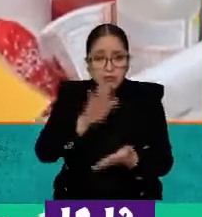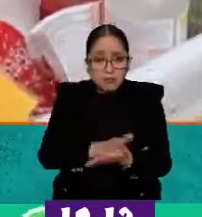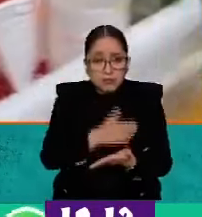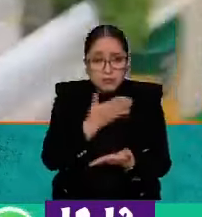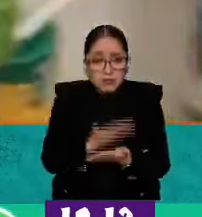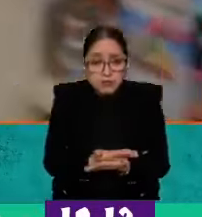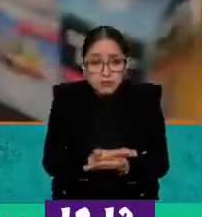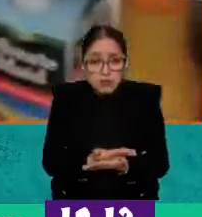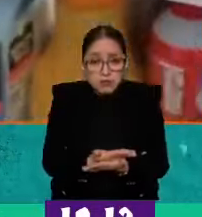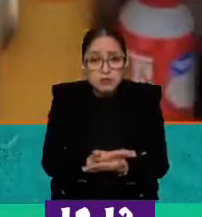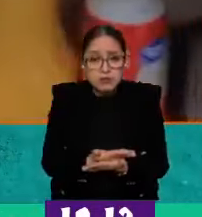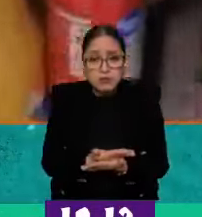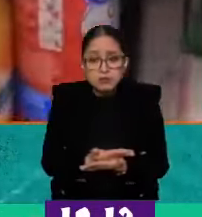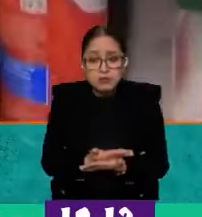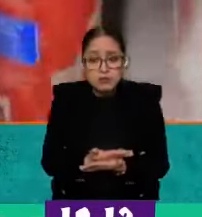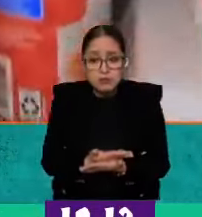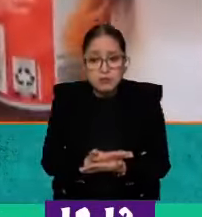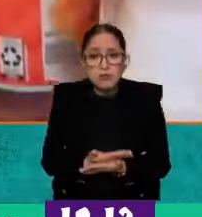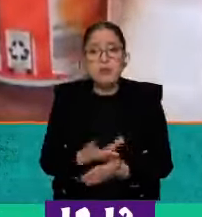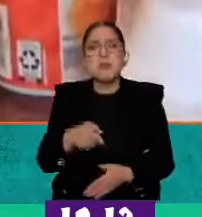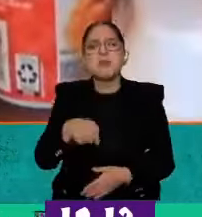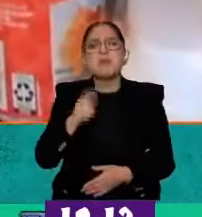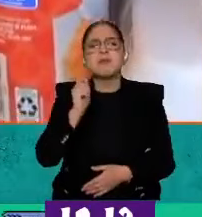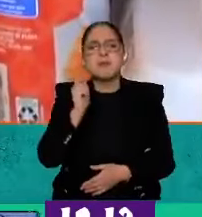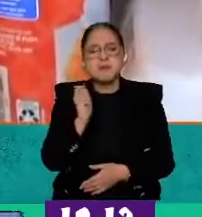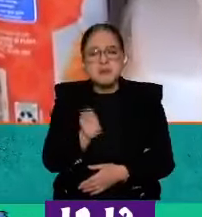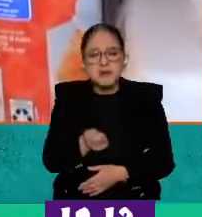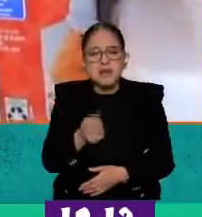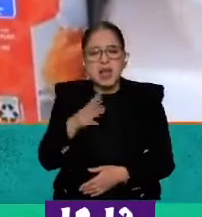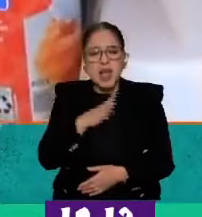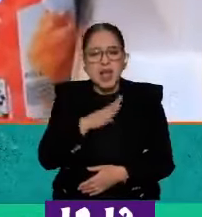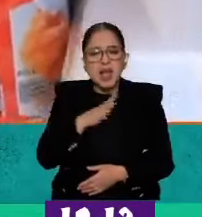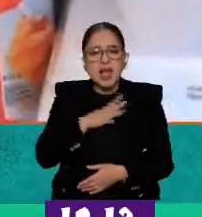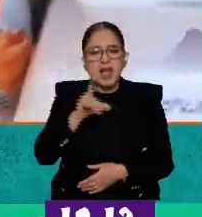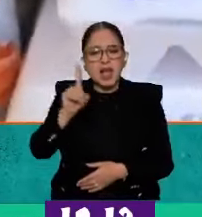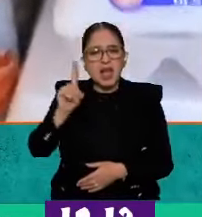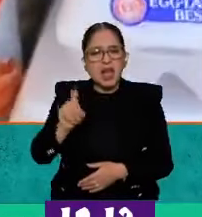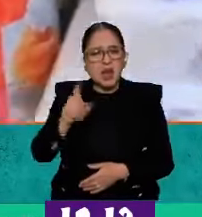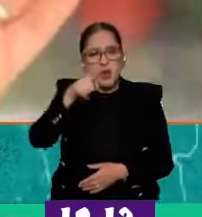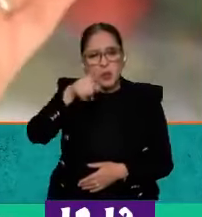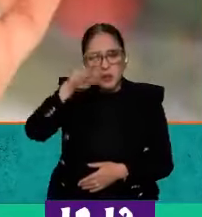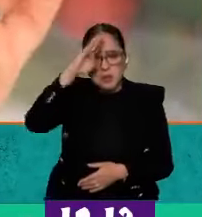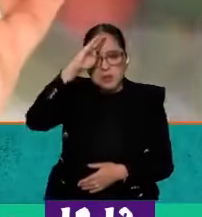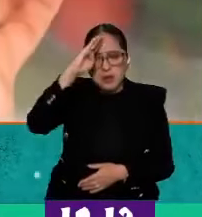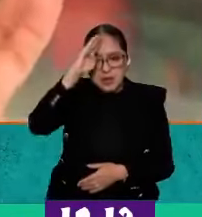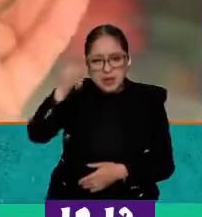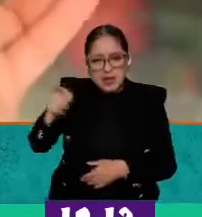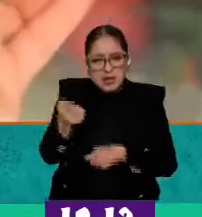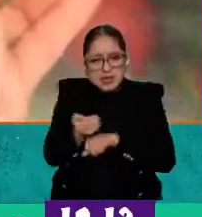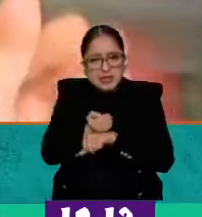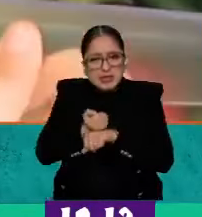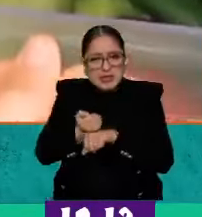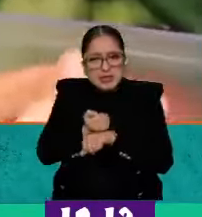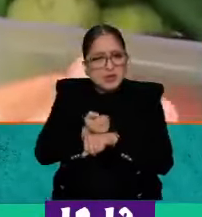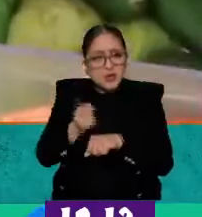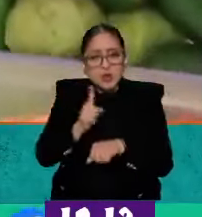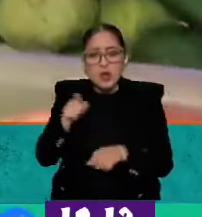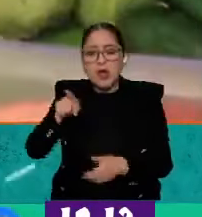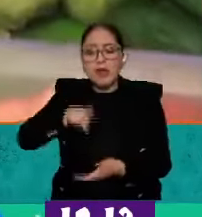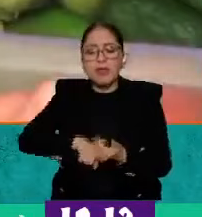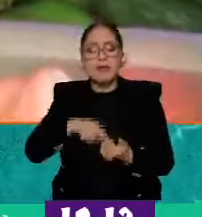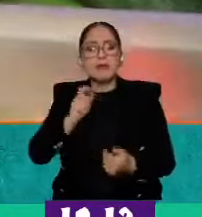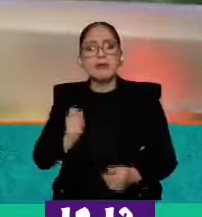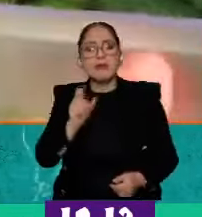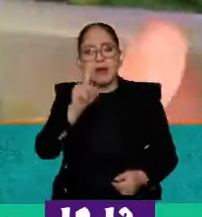Ok, ok. Porque generalmente producen ese liquidito que mucha gente piensa que es sangre, pero en realidad es agua con proteína y